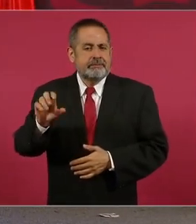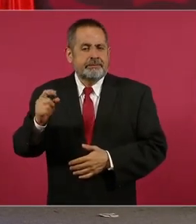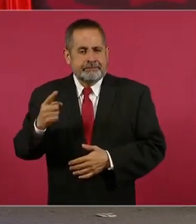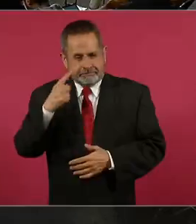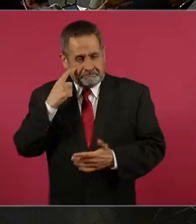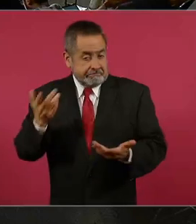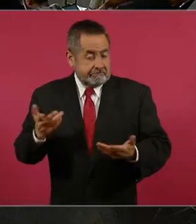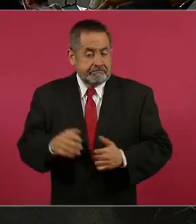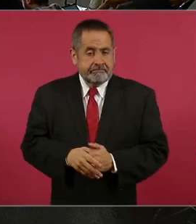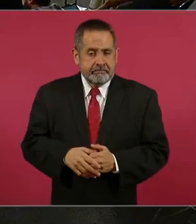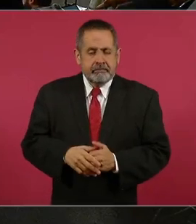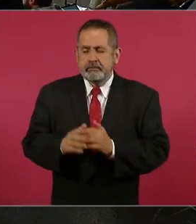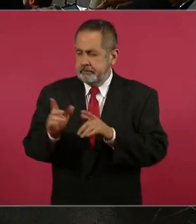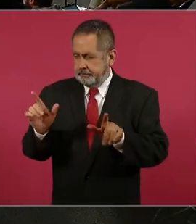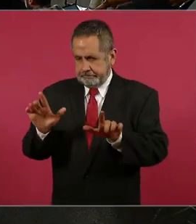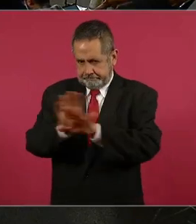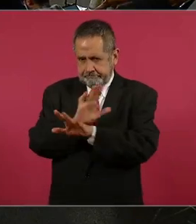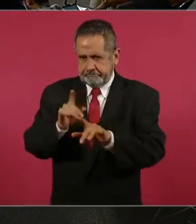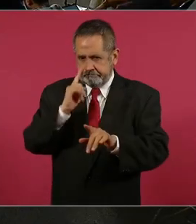pon, de favor,